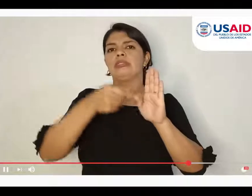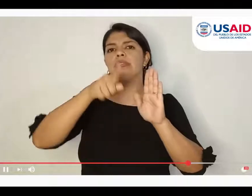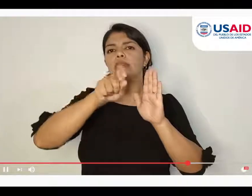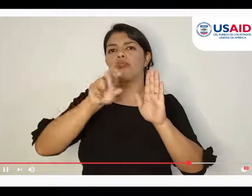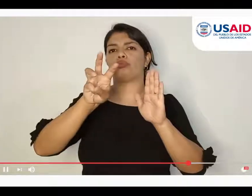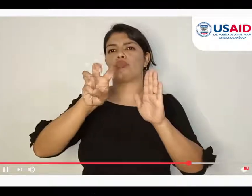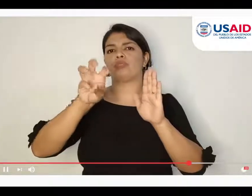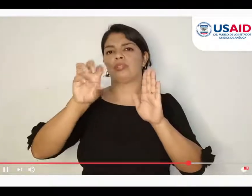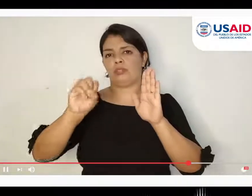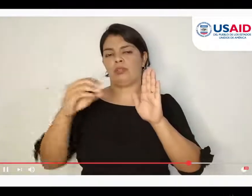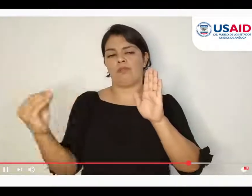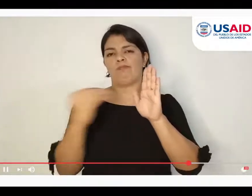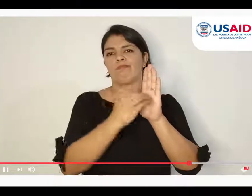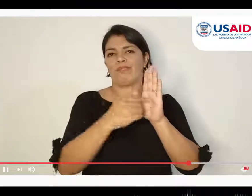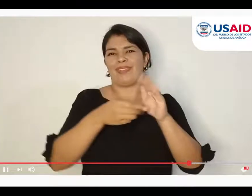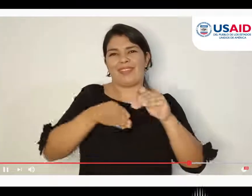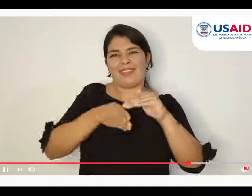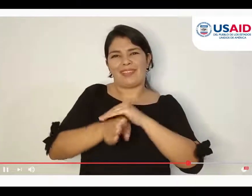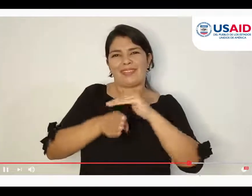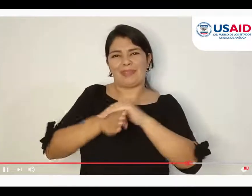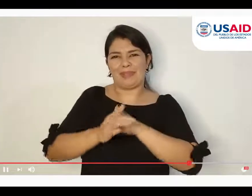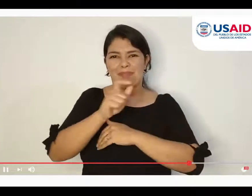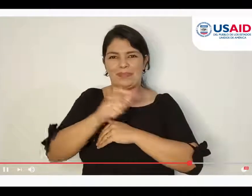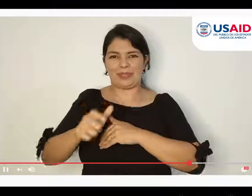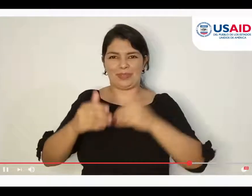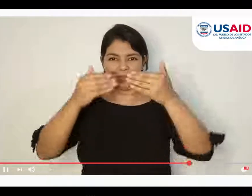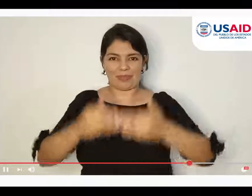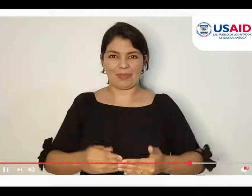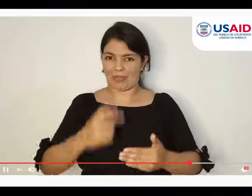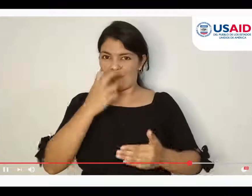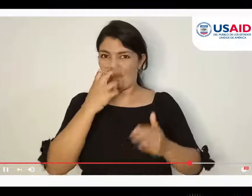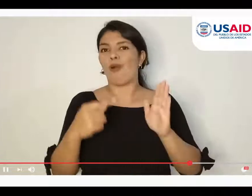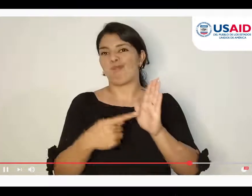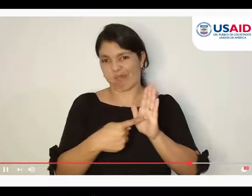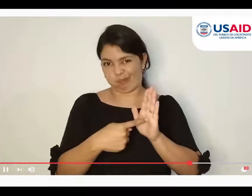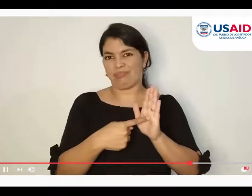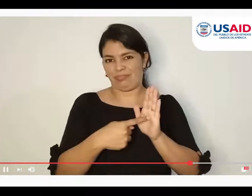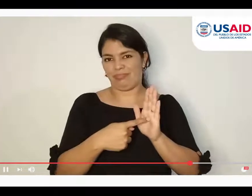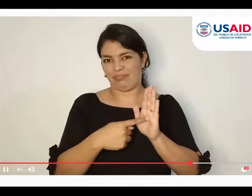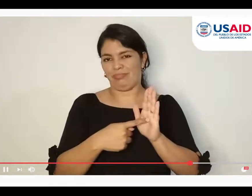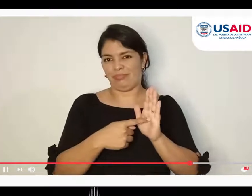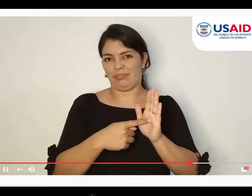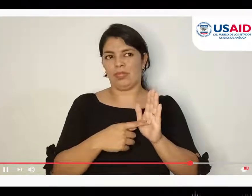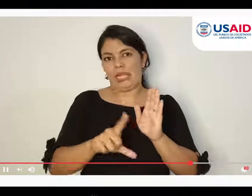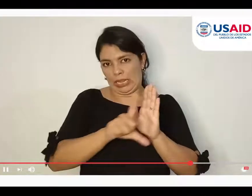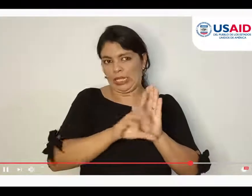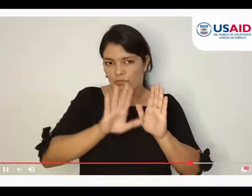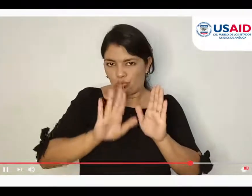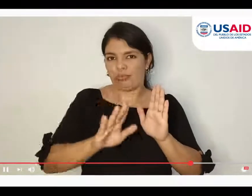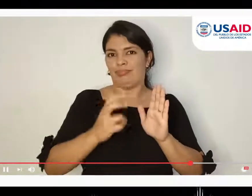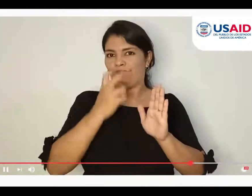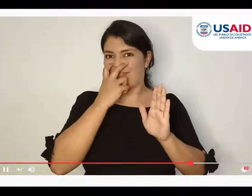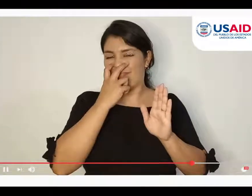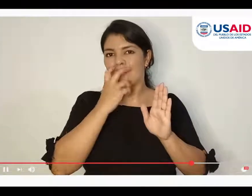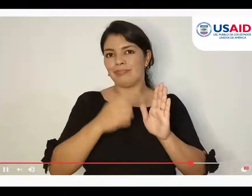1680 tiene el componente de accesibilidad pues para la población con discapacidad visual, es una ley específica